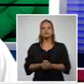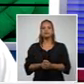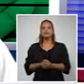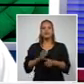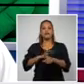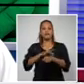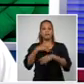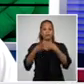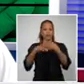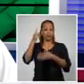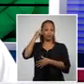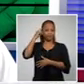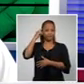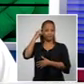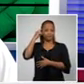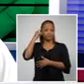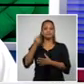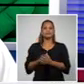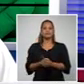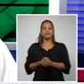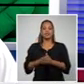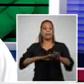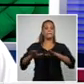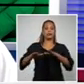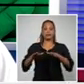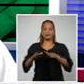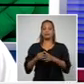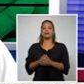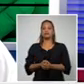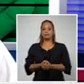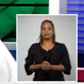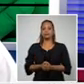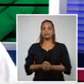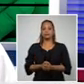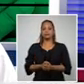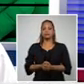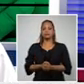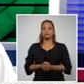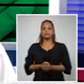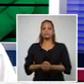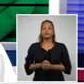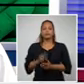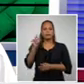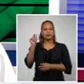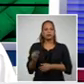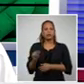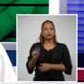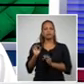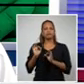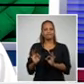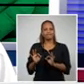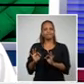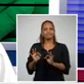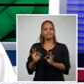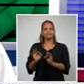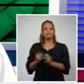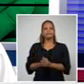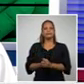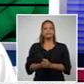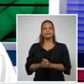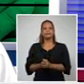cerebrovascular, una epilepsia, cierto grado de demencia. Esta paciente se identificó en